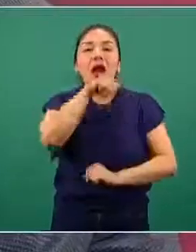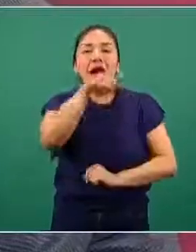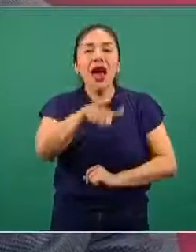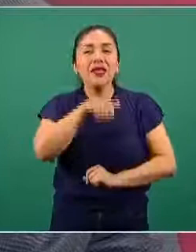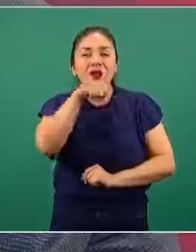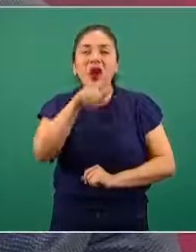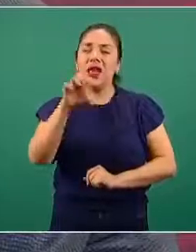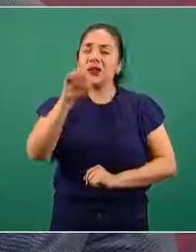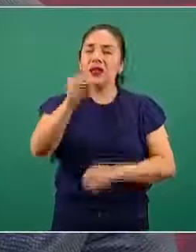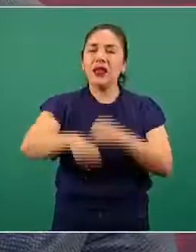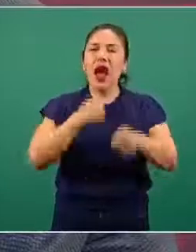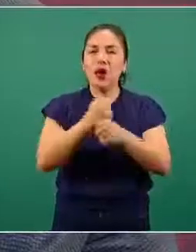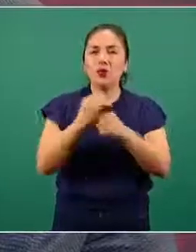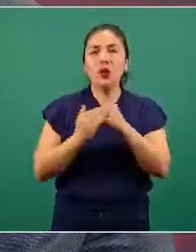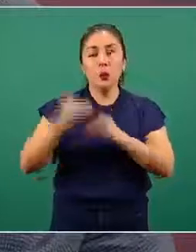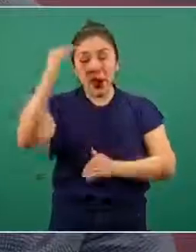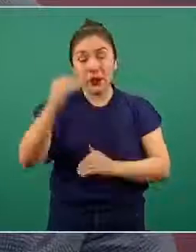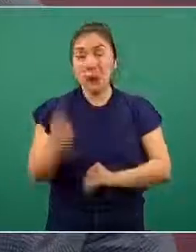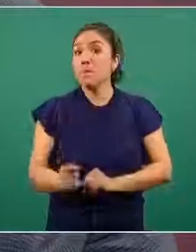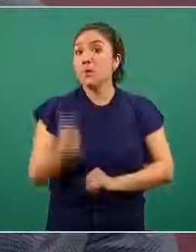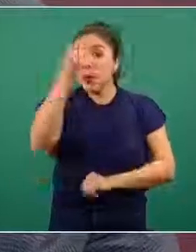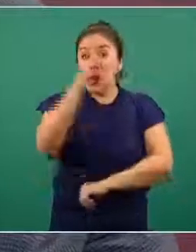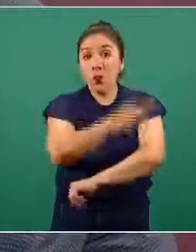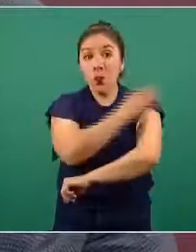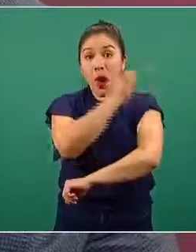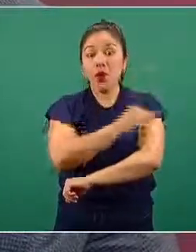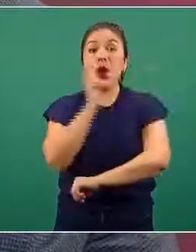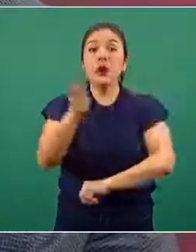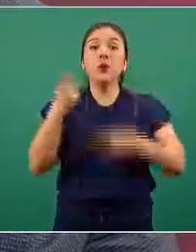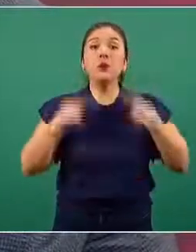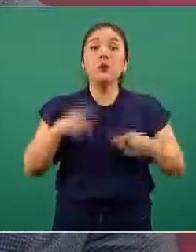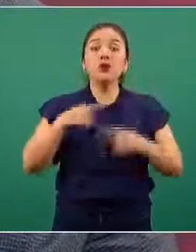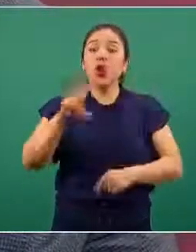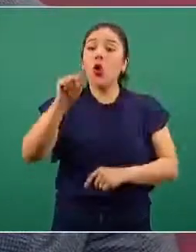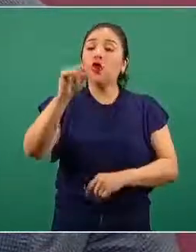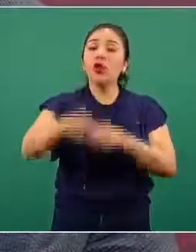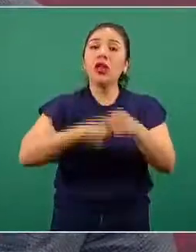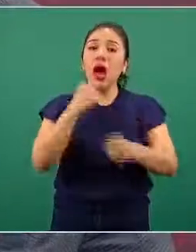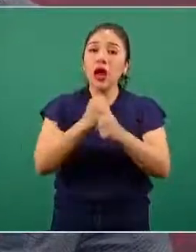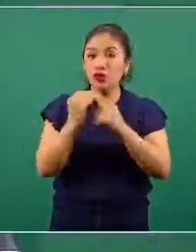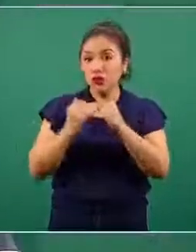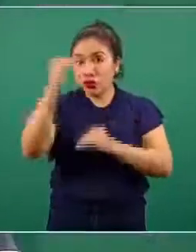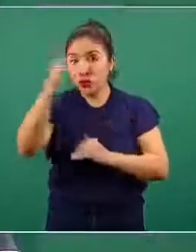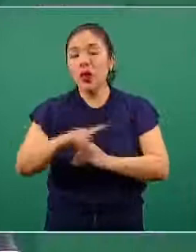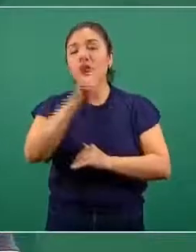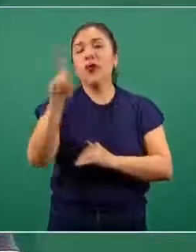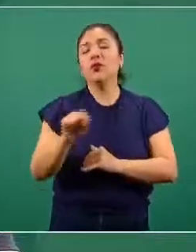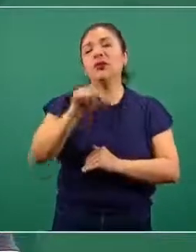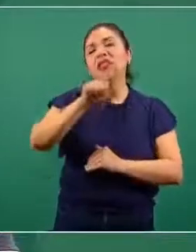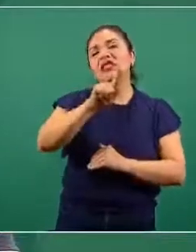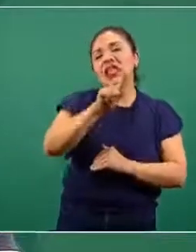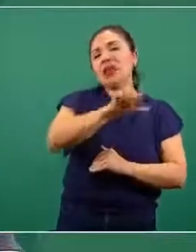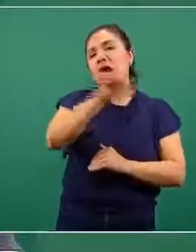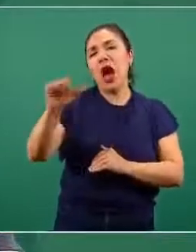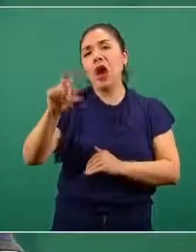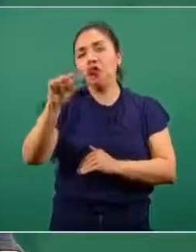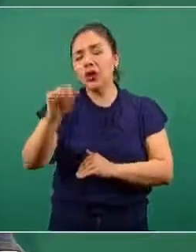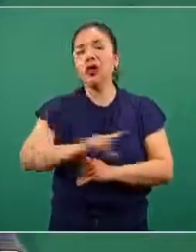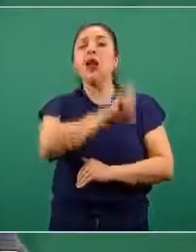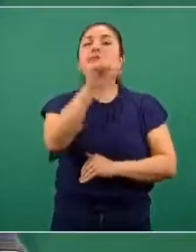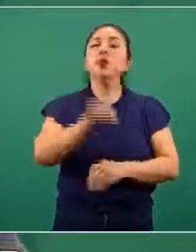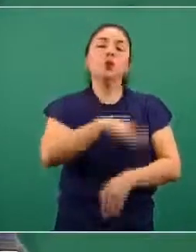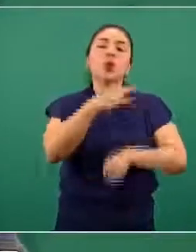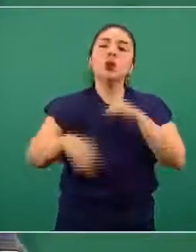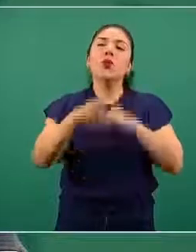iniciando primero de 80 años en adelante, después de 70 a 80 y después de 60 a 70. Es